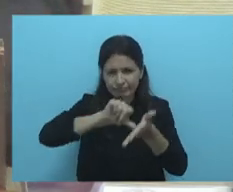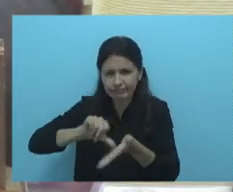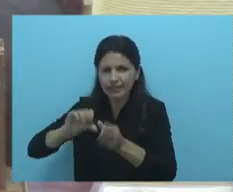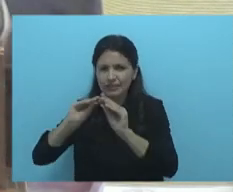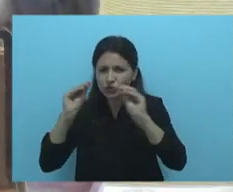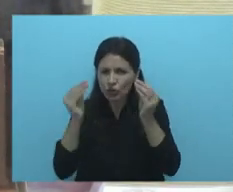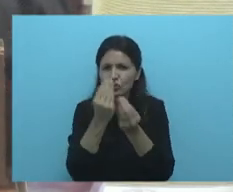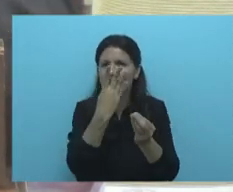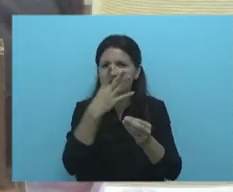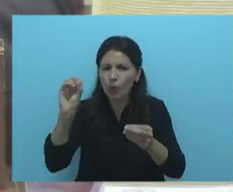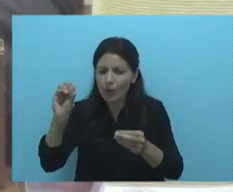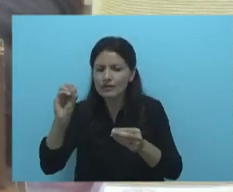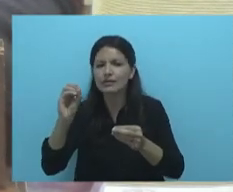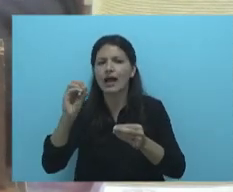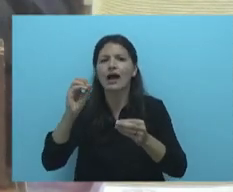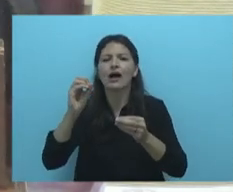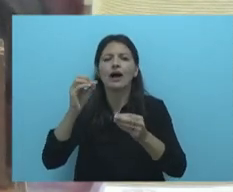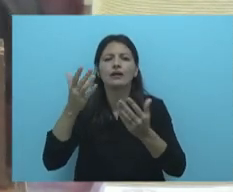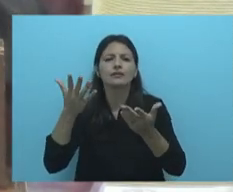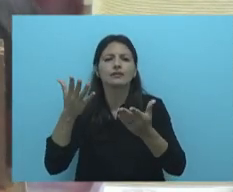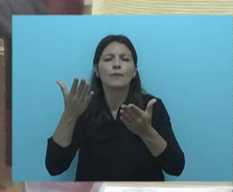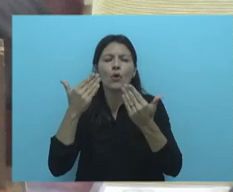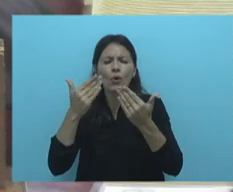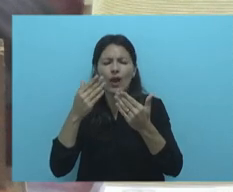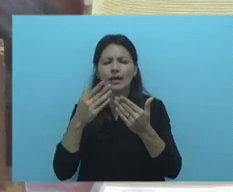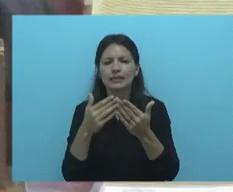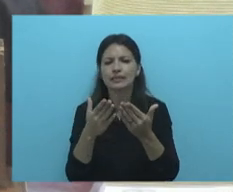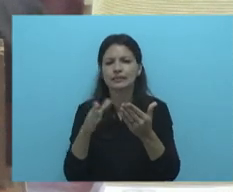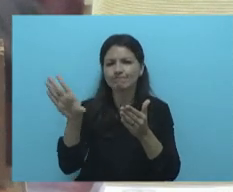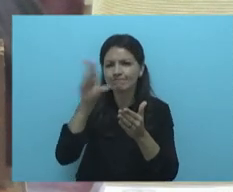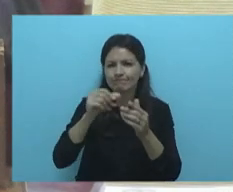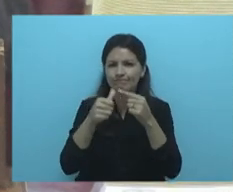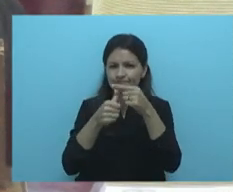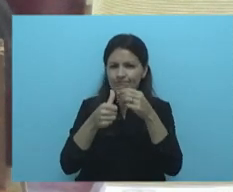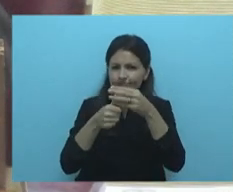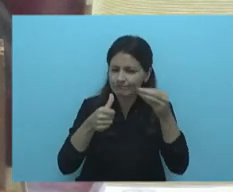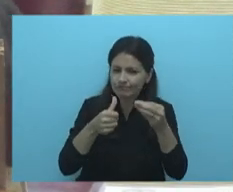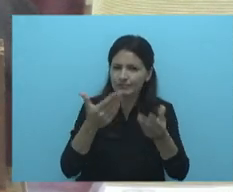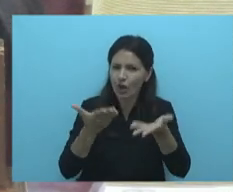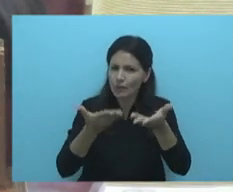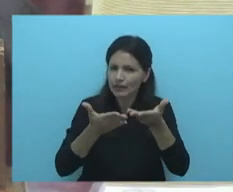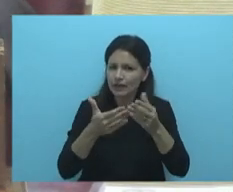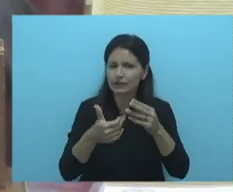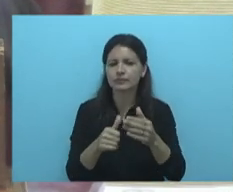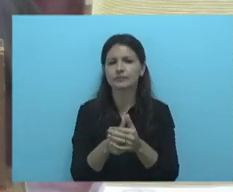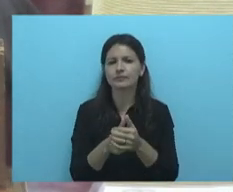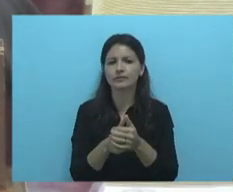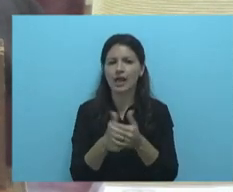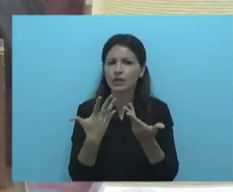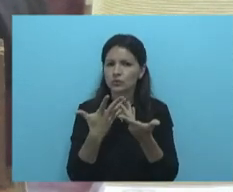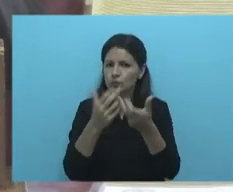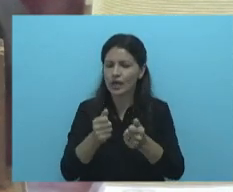que justamente aborda con precisión la necesidad de compatibilizar las